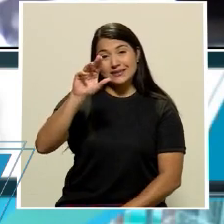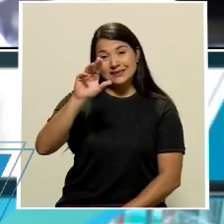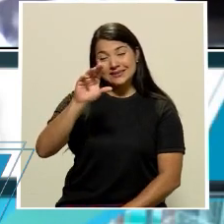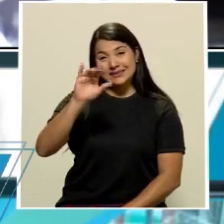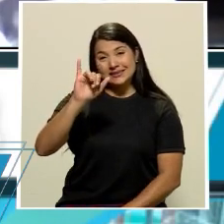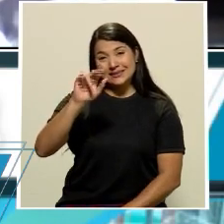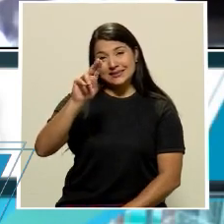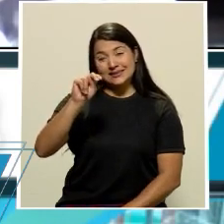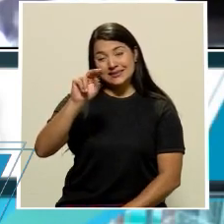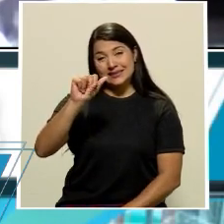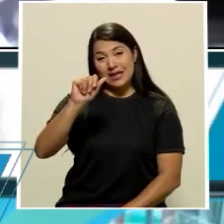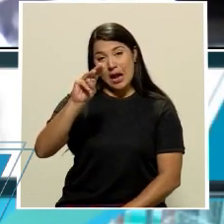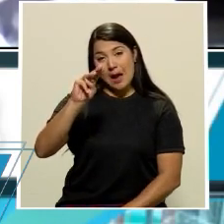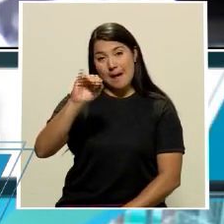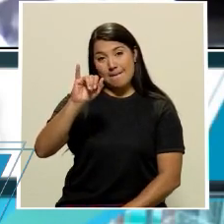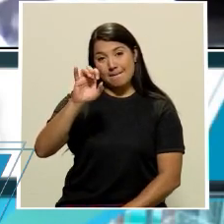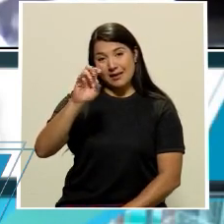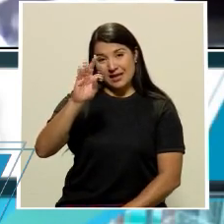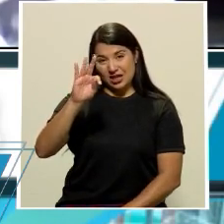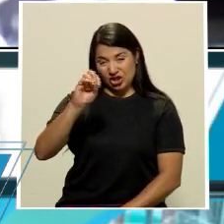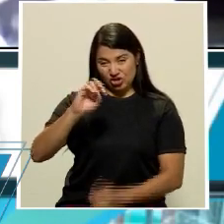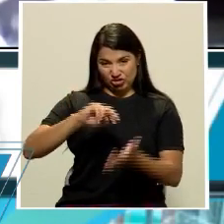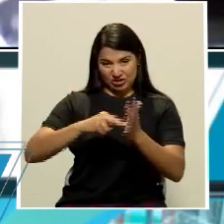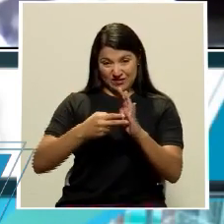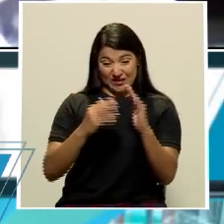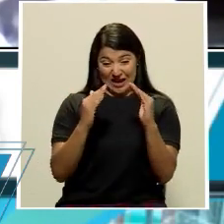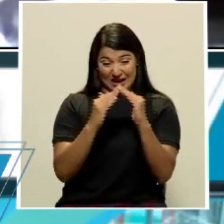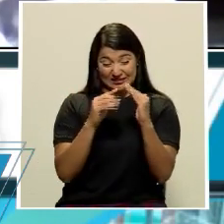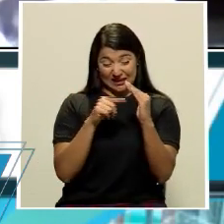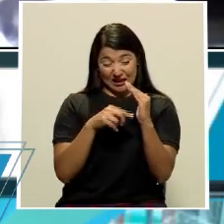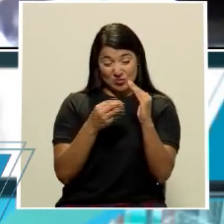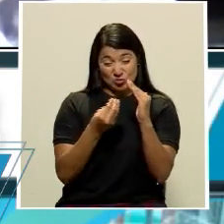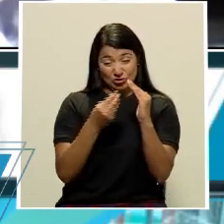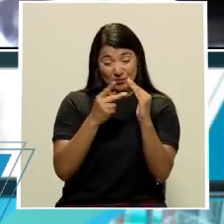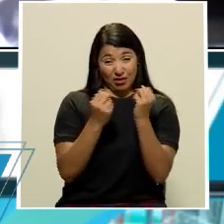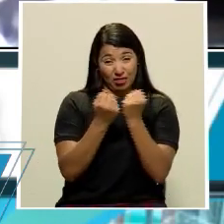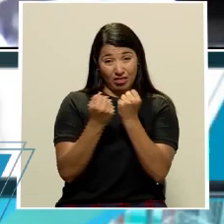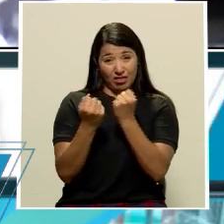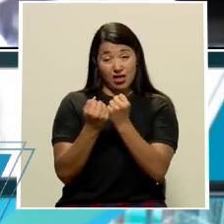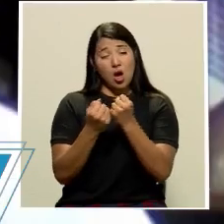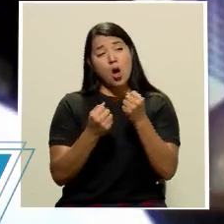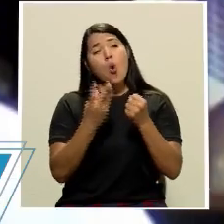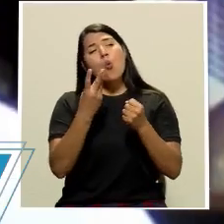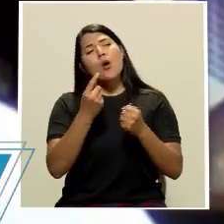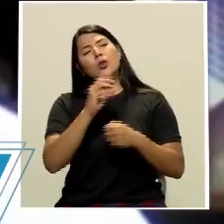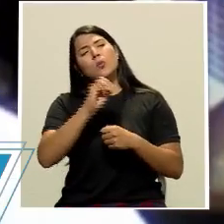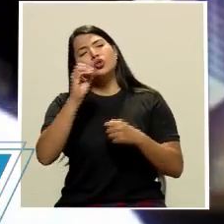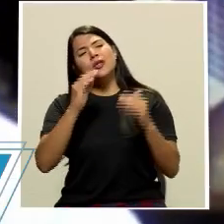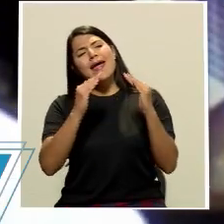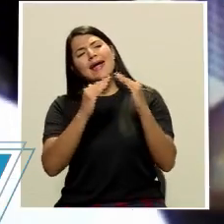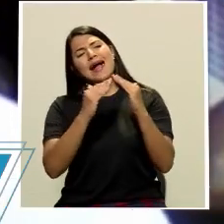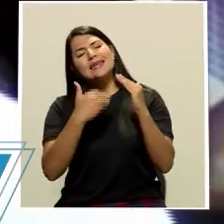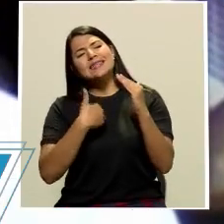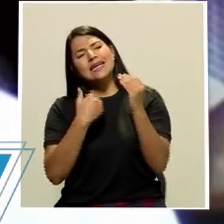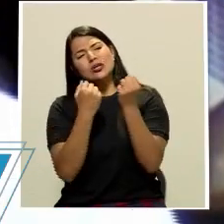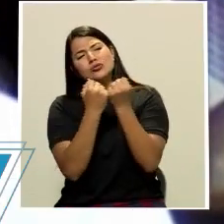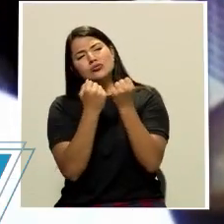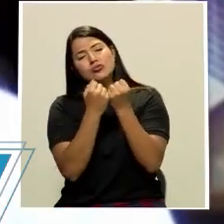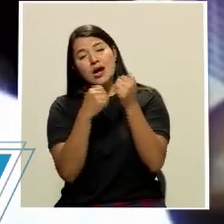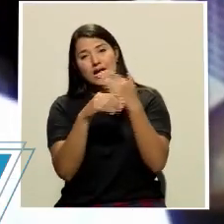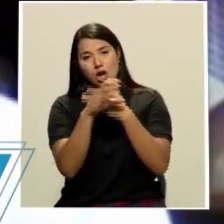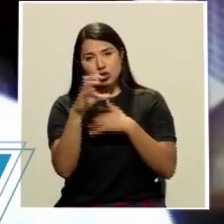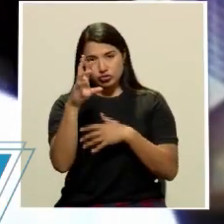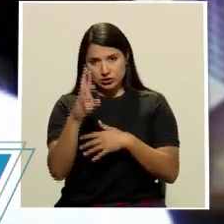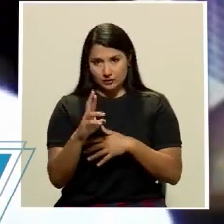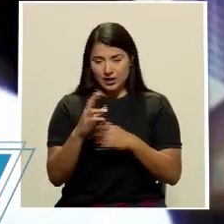¿Qué porcentaje de las viviendas tienen hacinamiento en el país? Cuando ya le decía que con